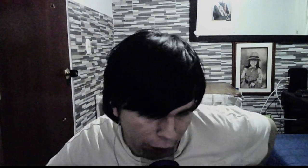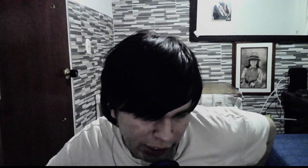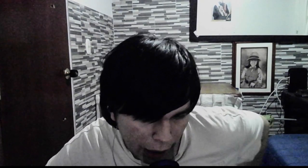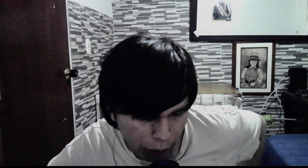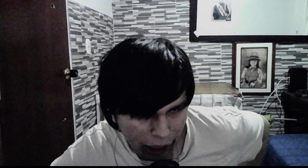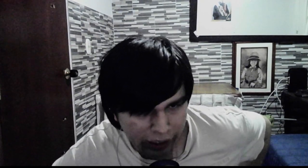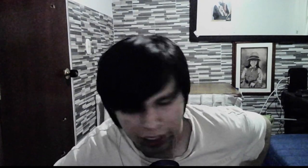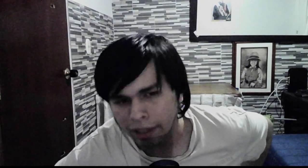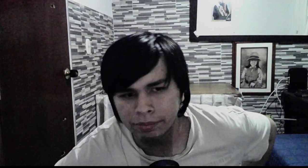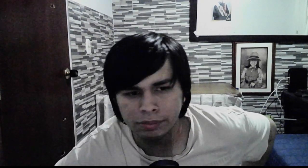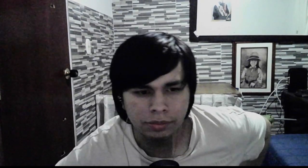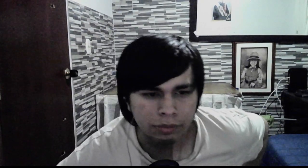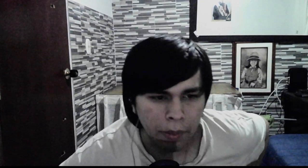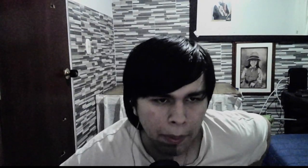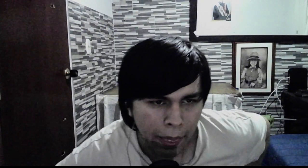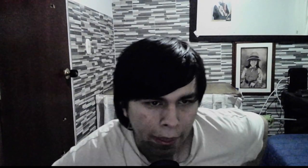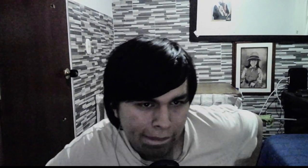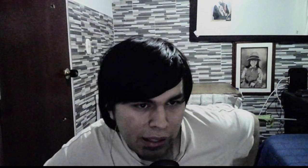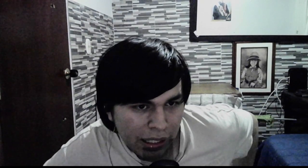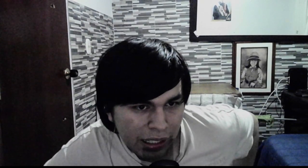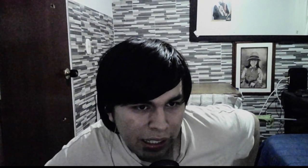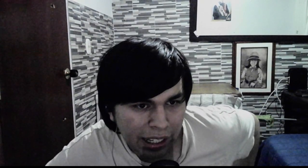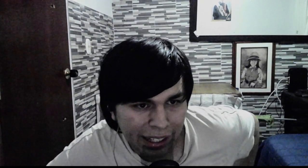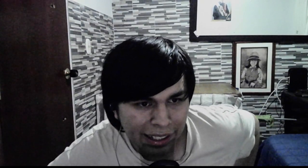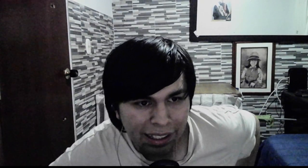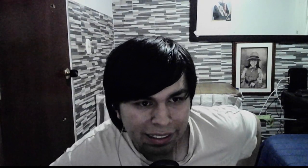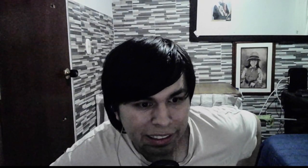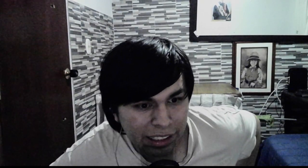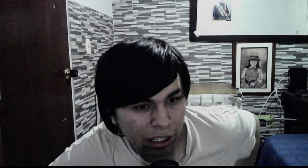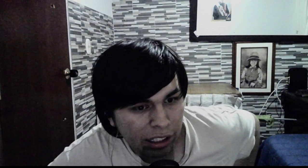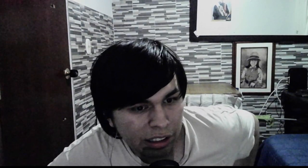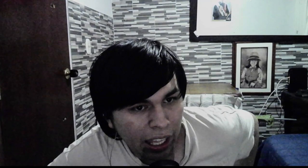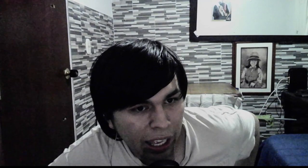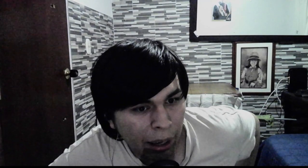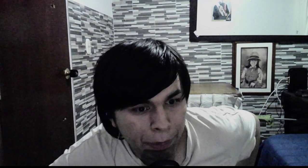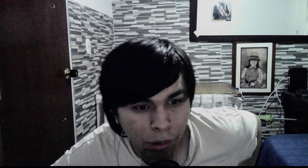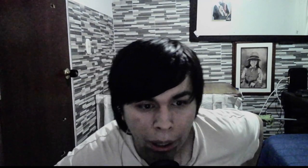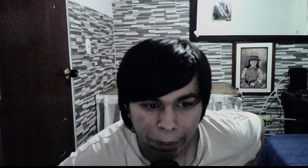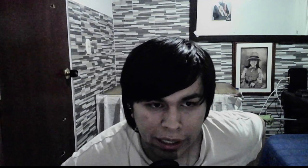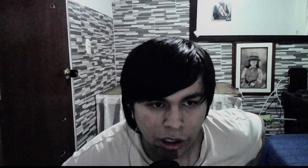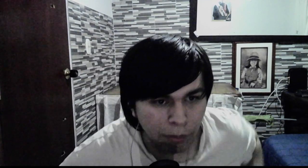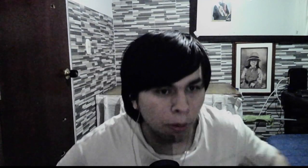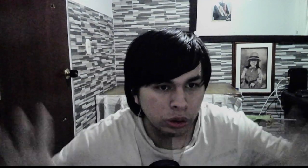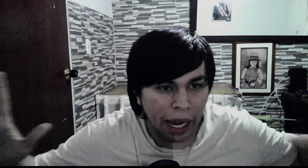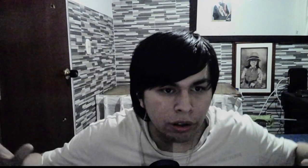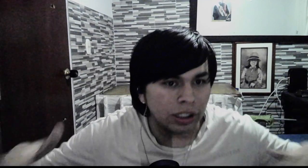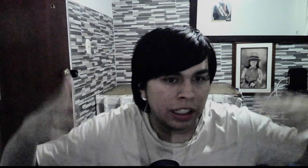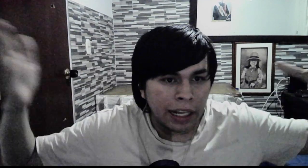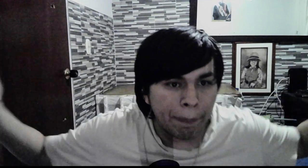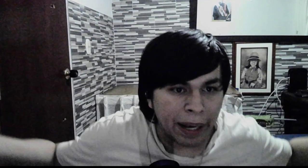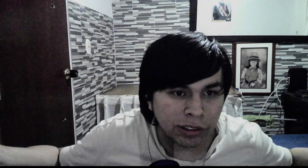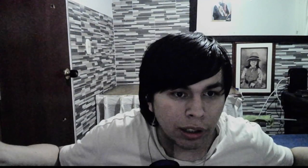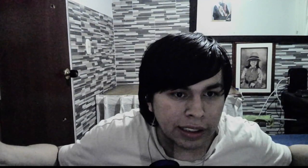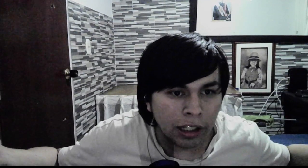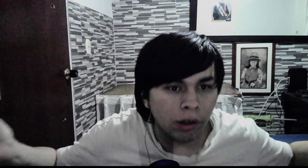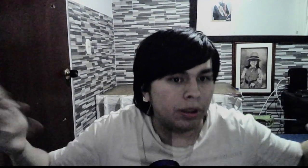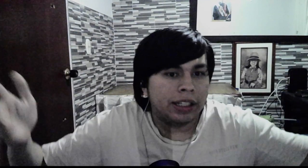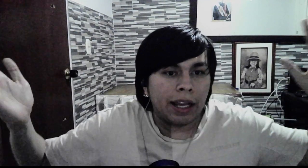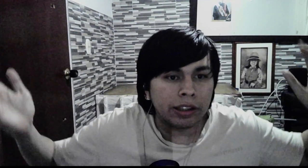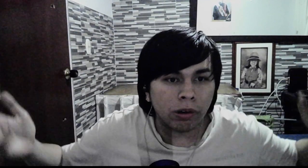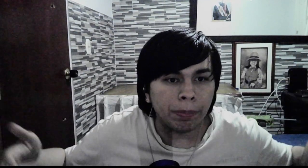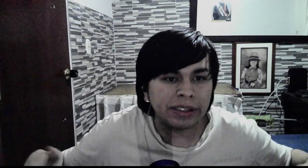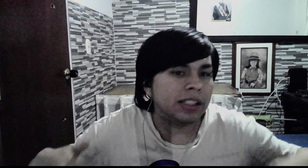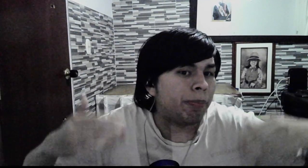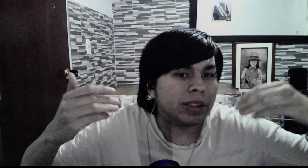nueva fuerza democrática dice p un apelación votaron y la apelación le salió y